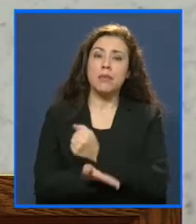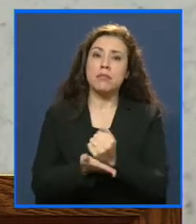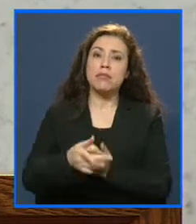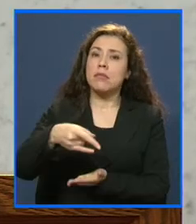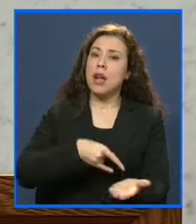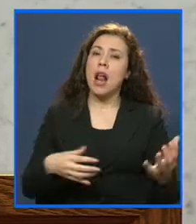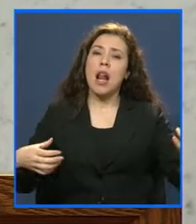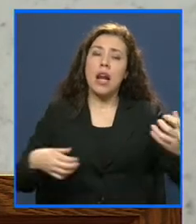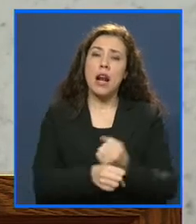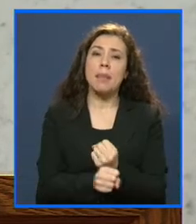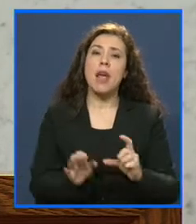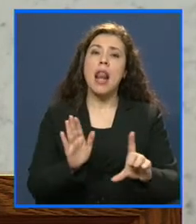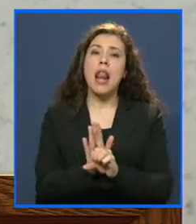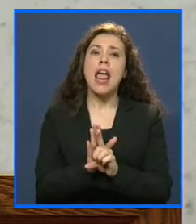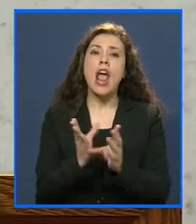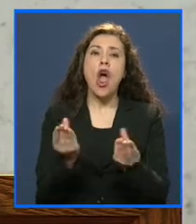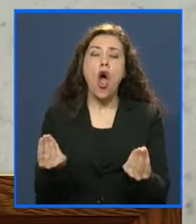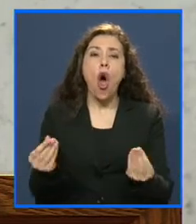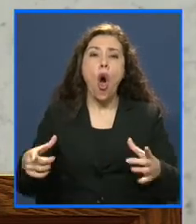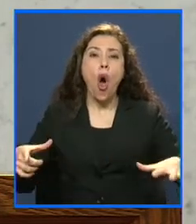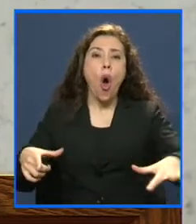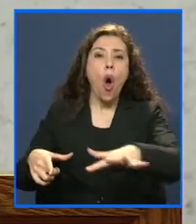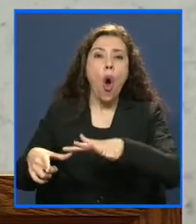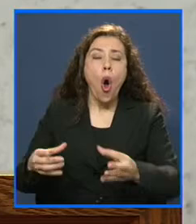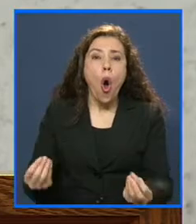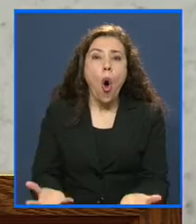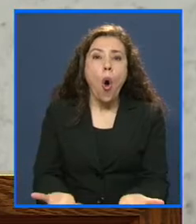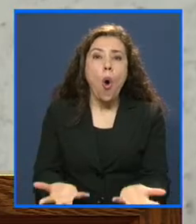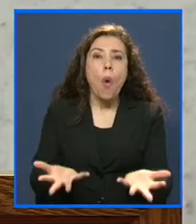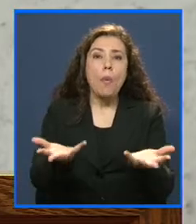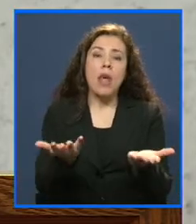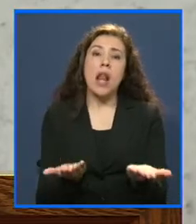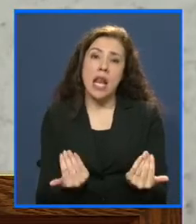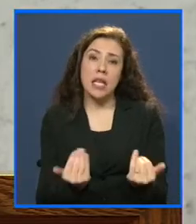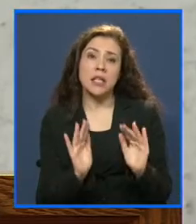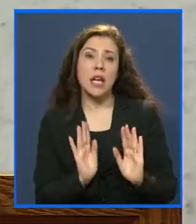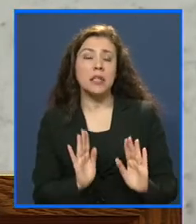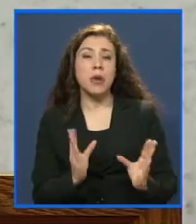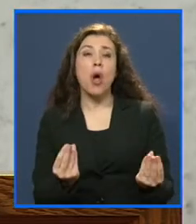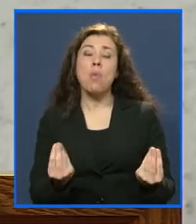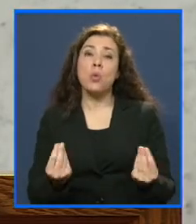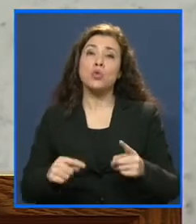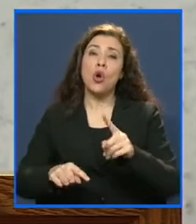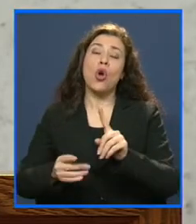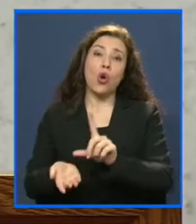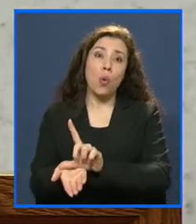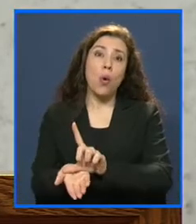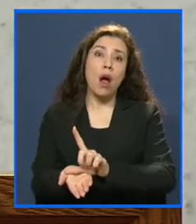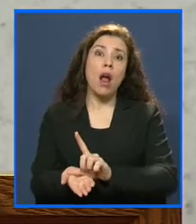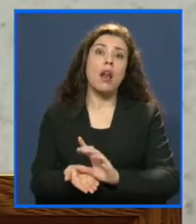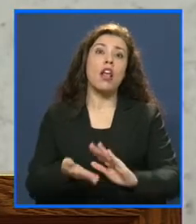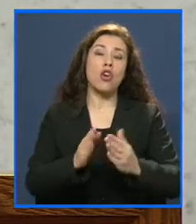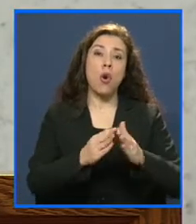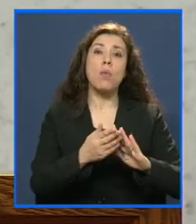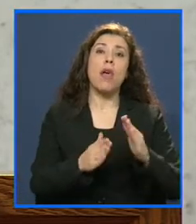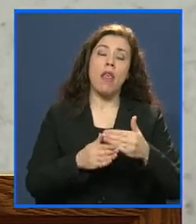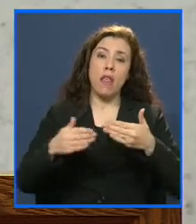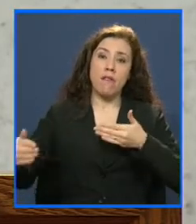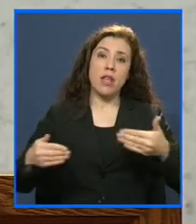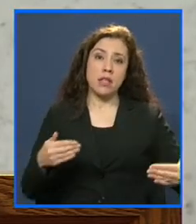rápidamente la ley de humedales urbanos necesaria esperada por muchos territorios comunidades y municipios